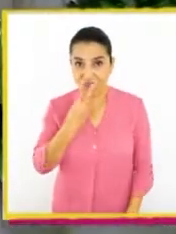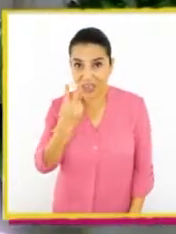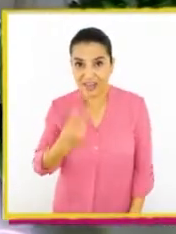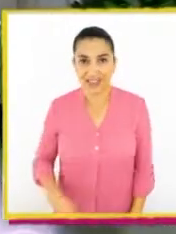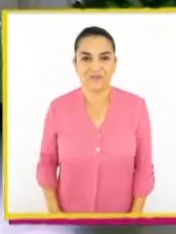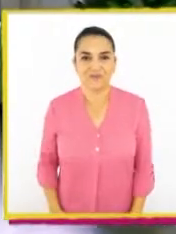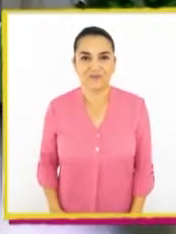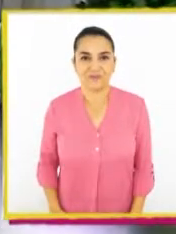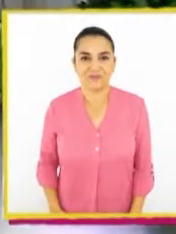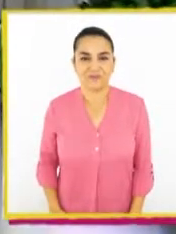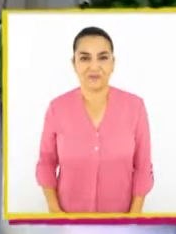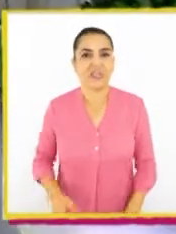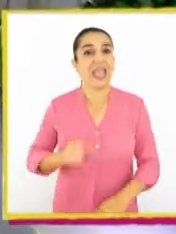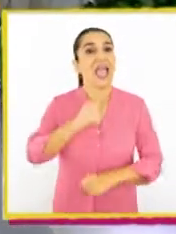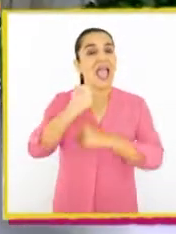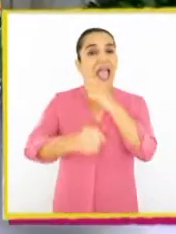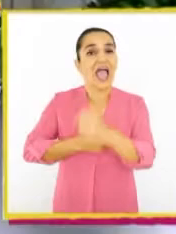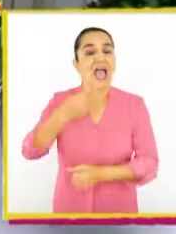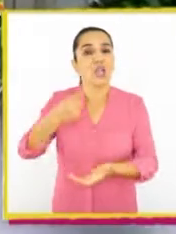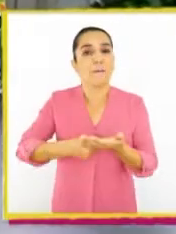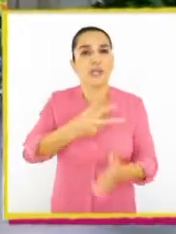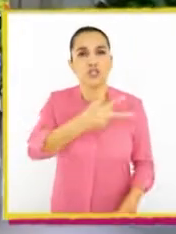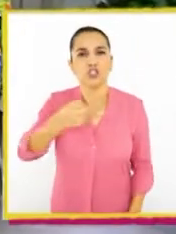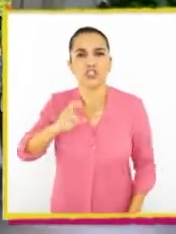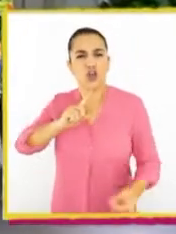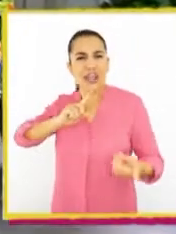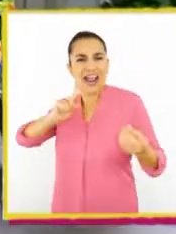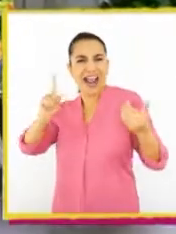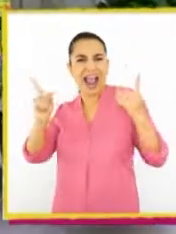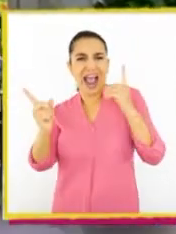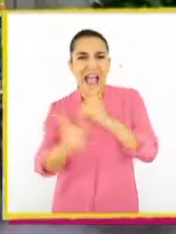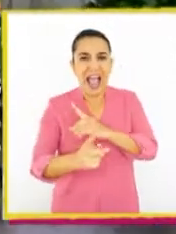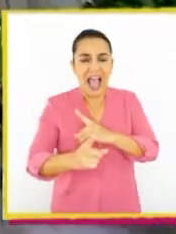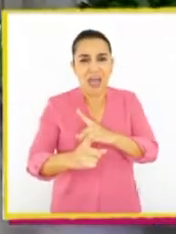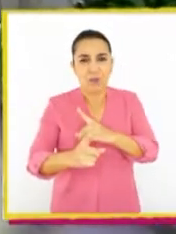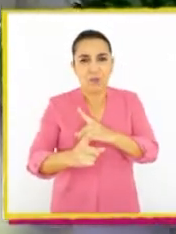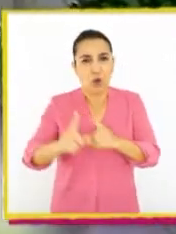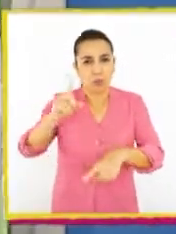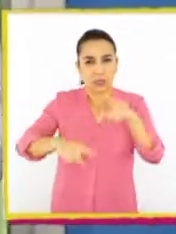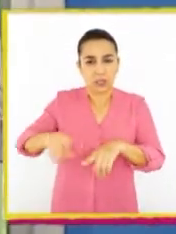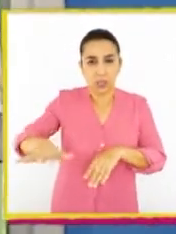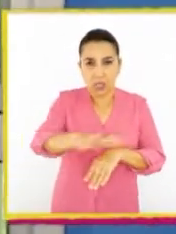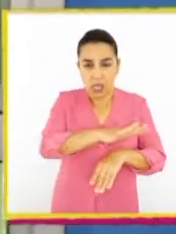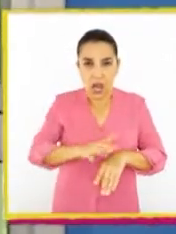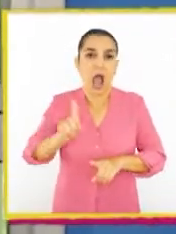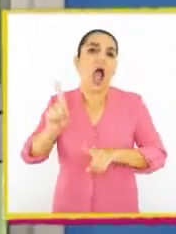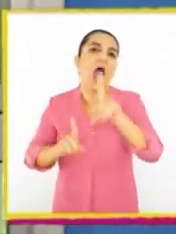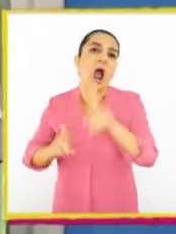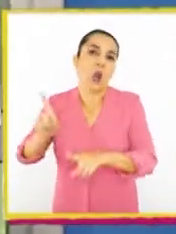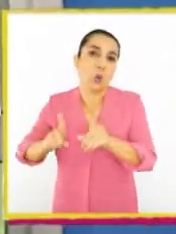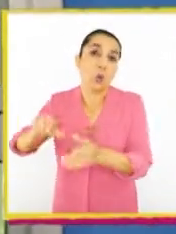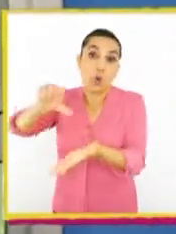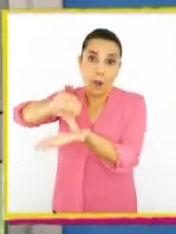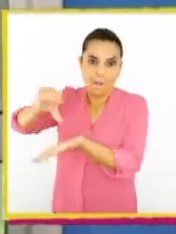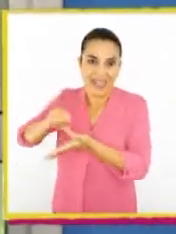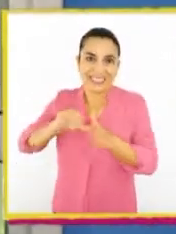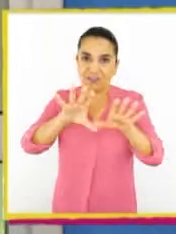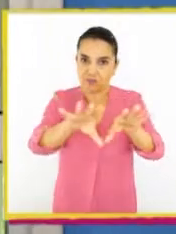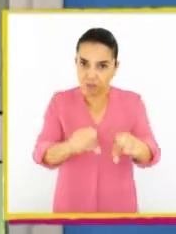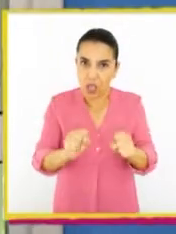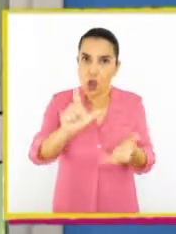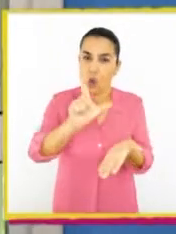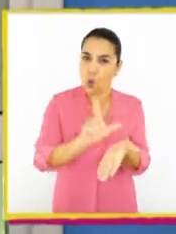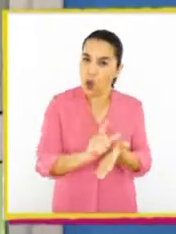ven? El siglo XIX fue un siglo de grandes cambios territoriales. Era muy habitual que algunas naciones intentaran tomar